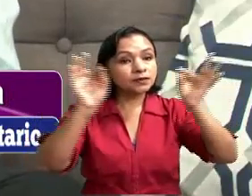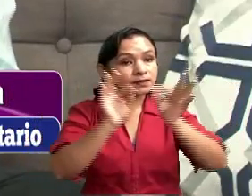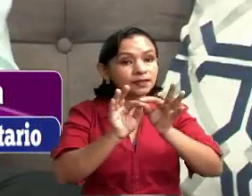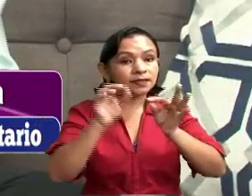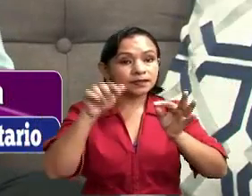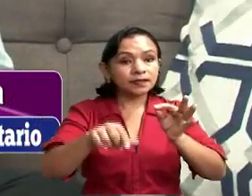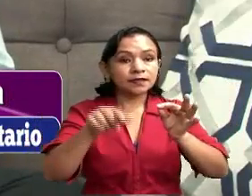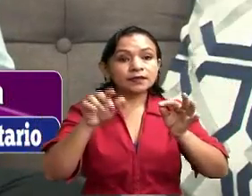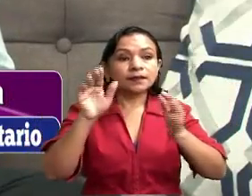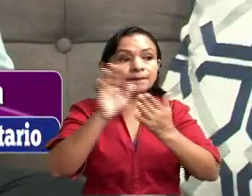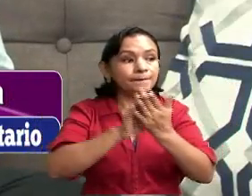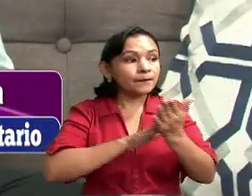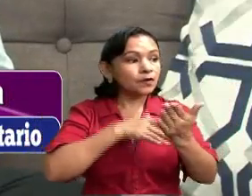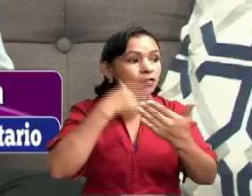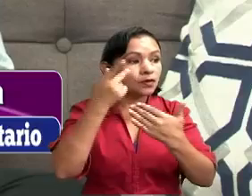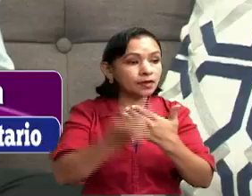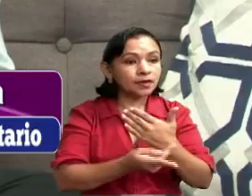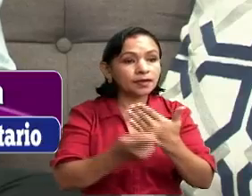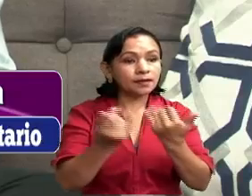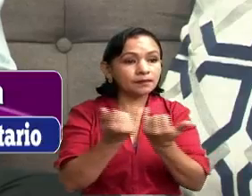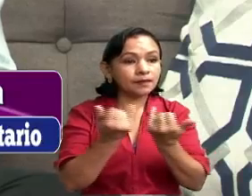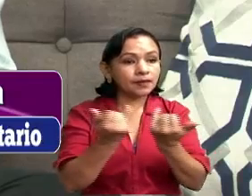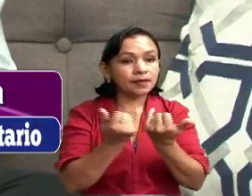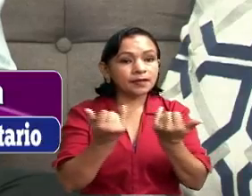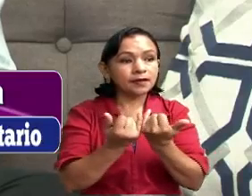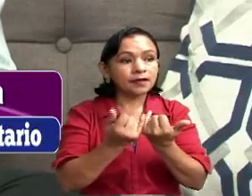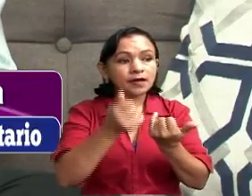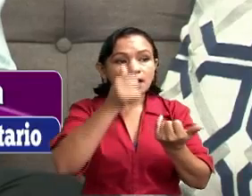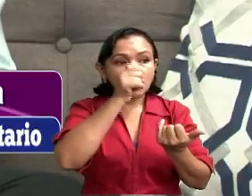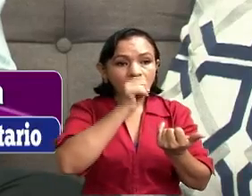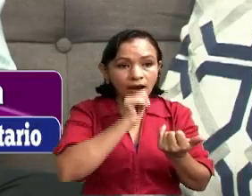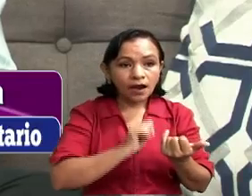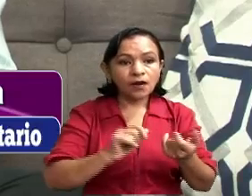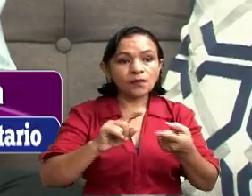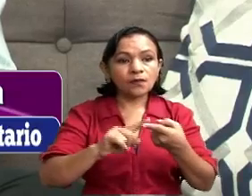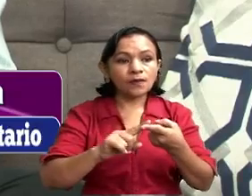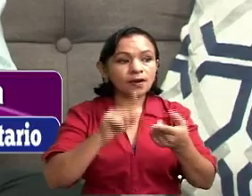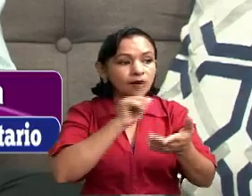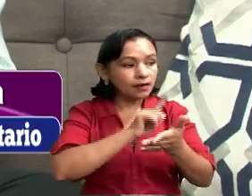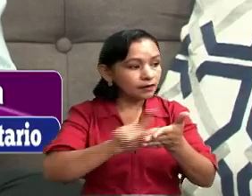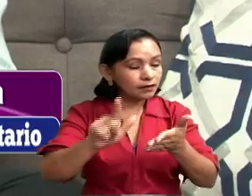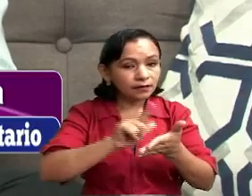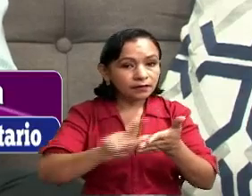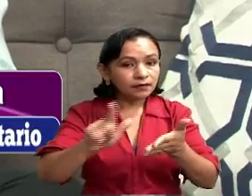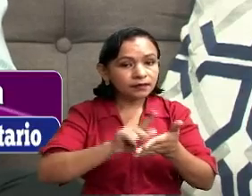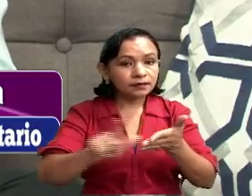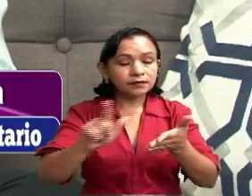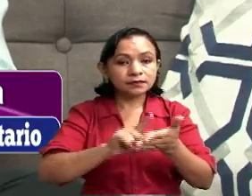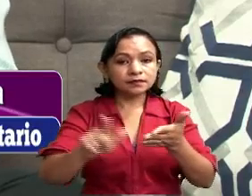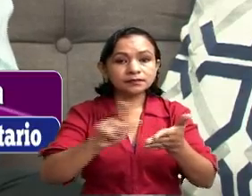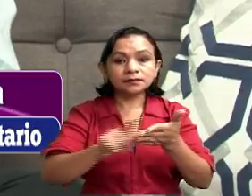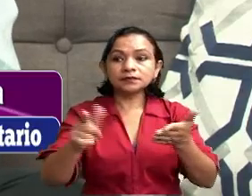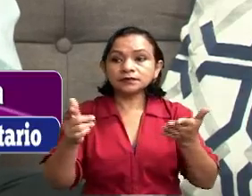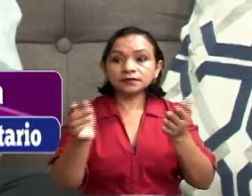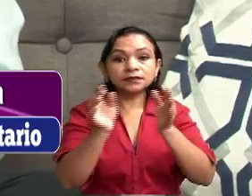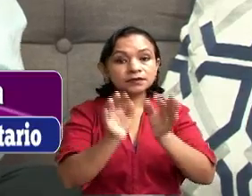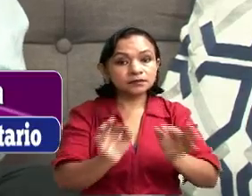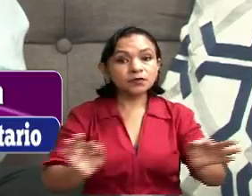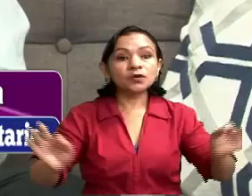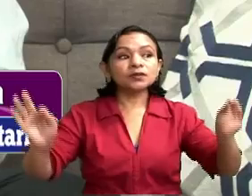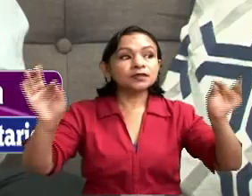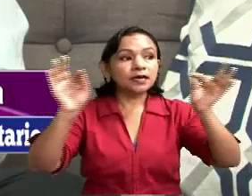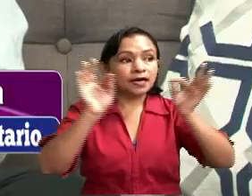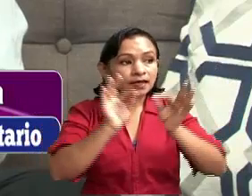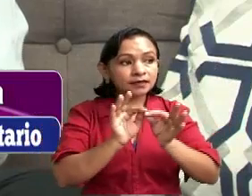es toda la inversión que estamos haciendo en el sector de agua, saneamiento y alcantarillado sanitario. Muy importante. ¿Ya?